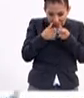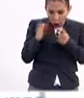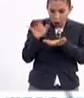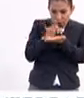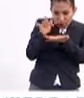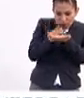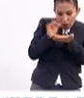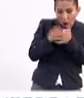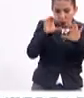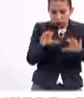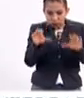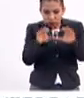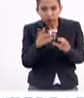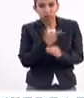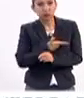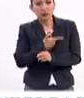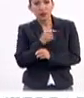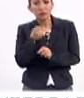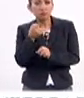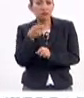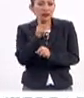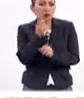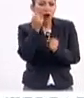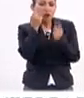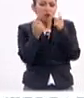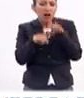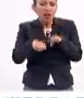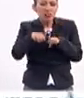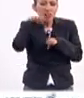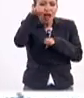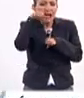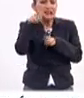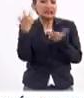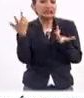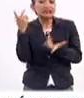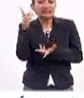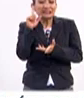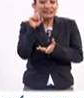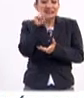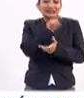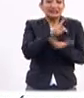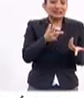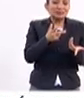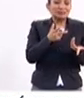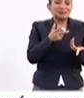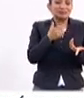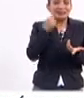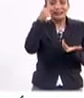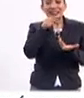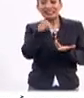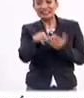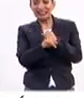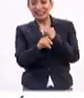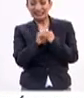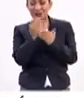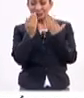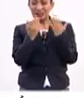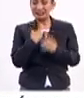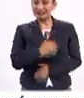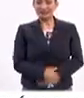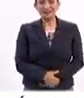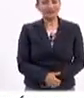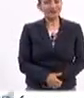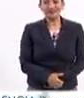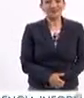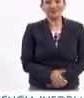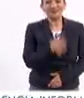hay ciertas edades que aún a lo mejor no se atreven. Y cuando piensan en estas plataformas, dicen, no,